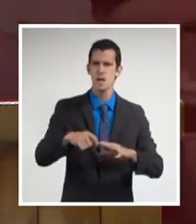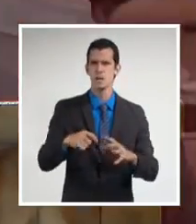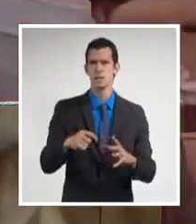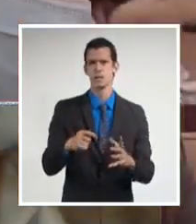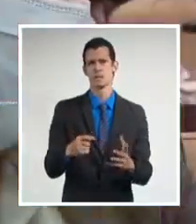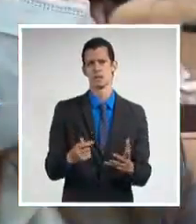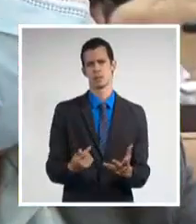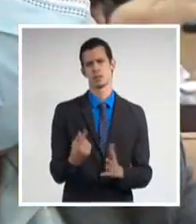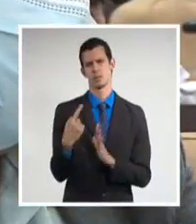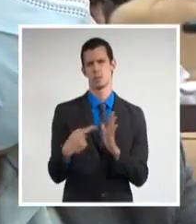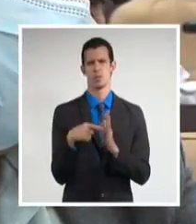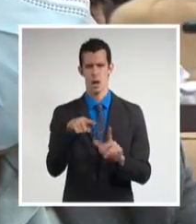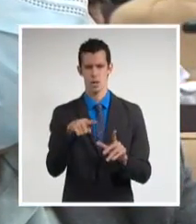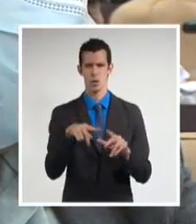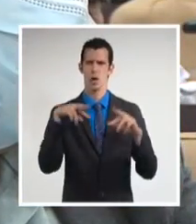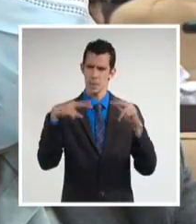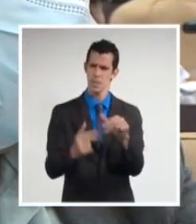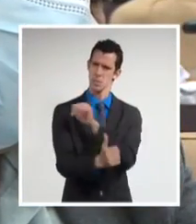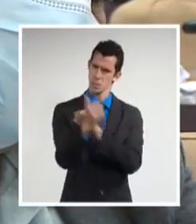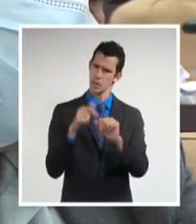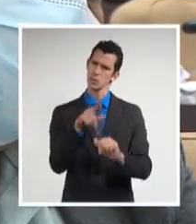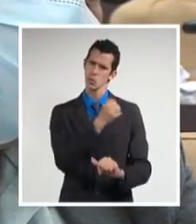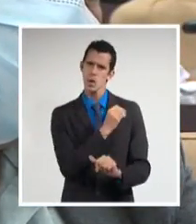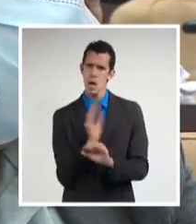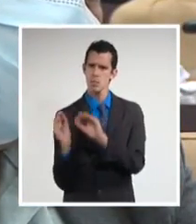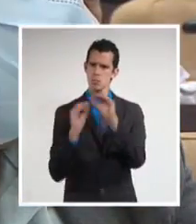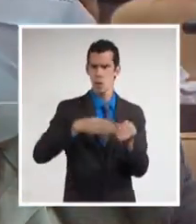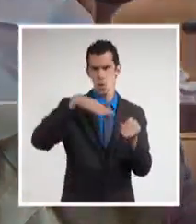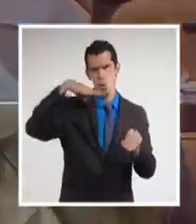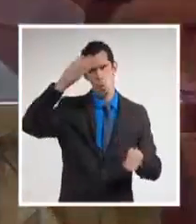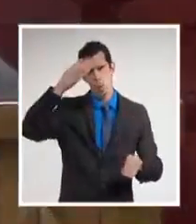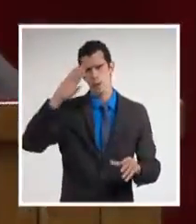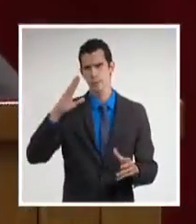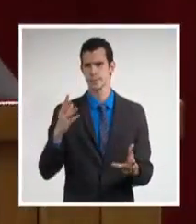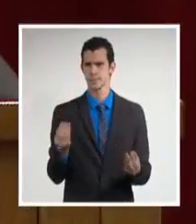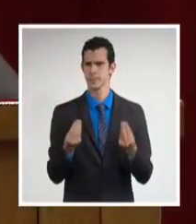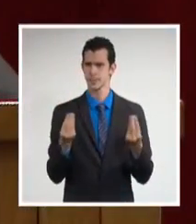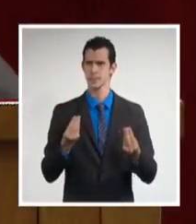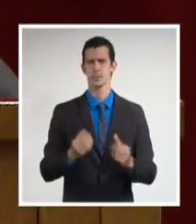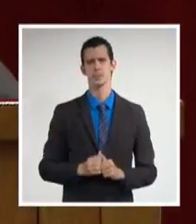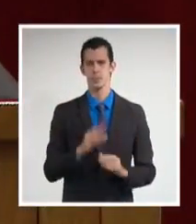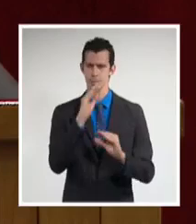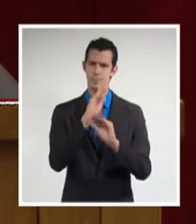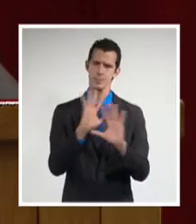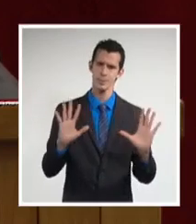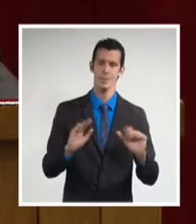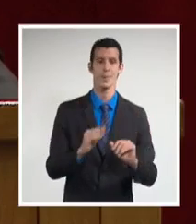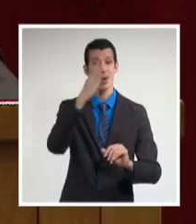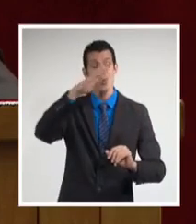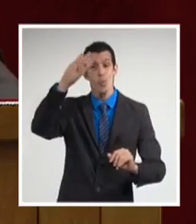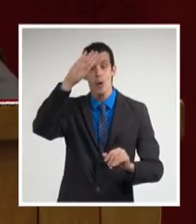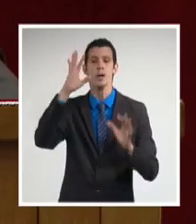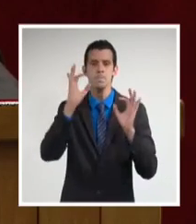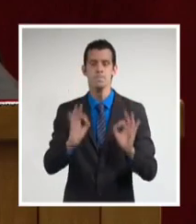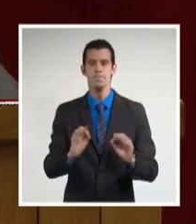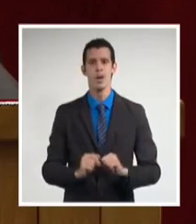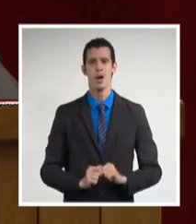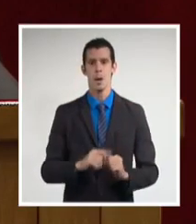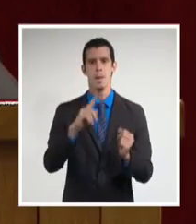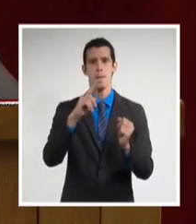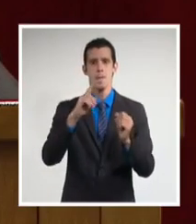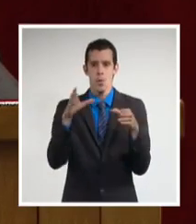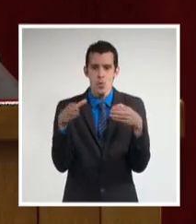convierte en dictadura. Sí nos libra de las pugnas y de la corrupción política que tanto daño hacen a naciones pequeñas y